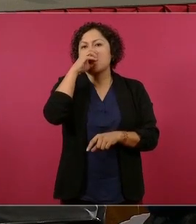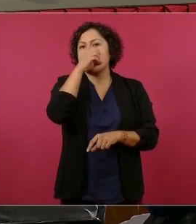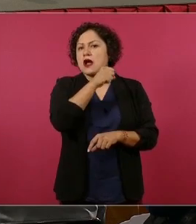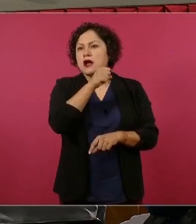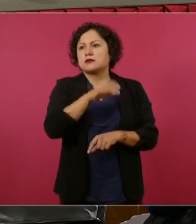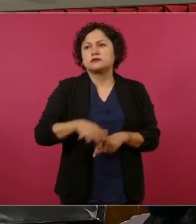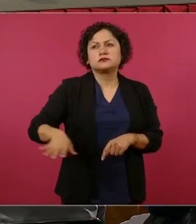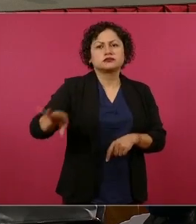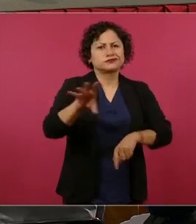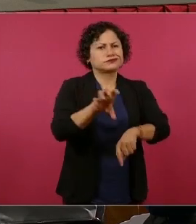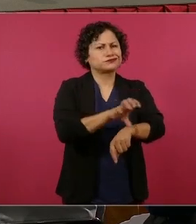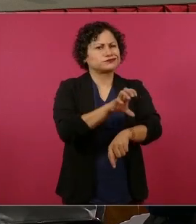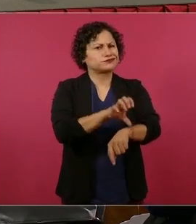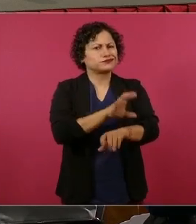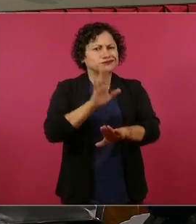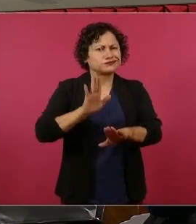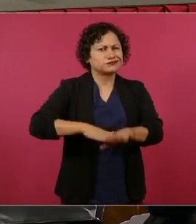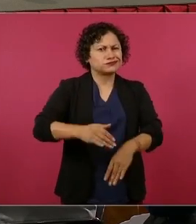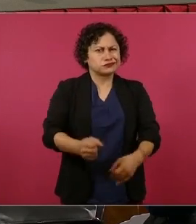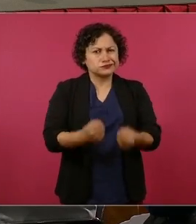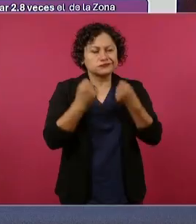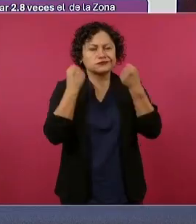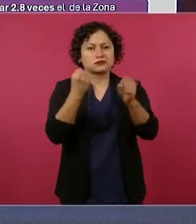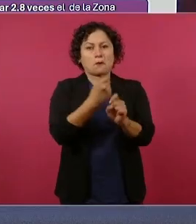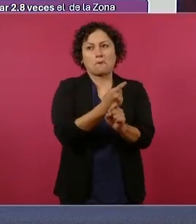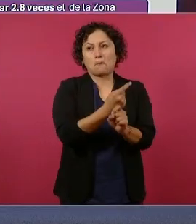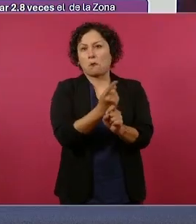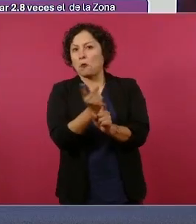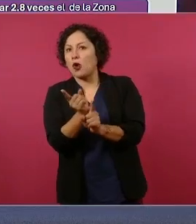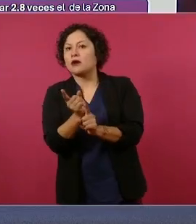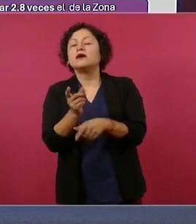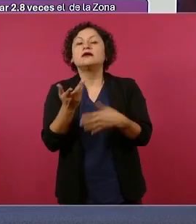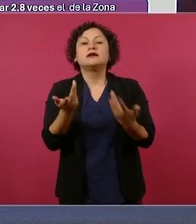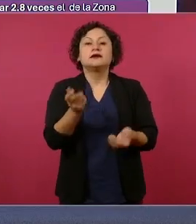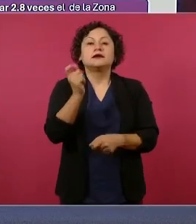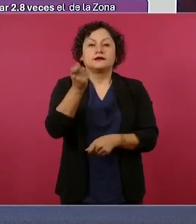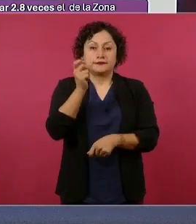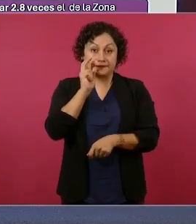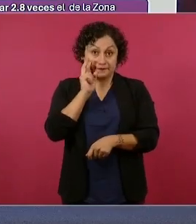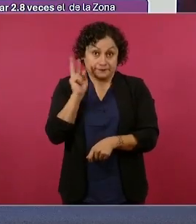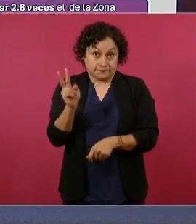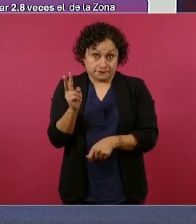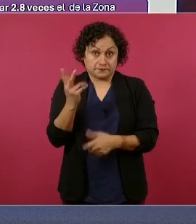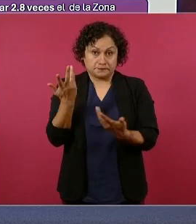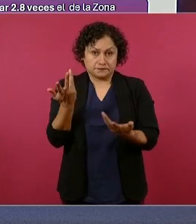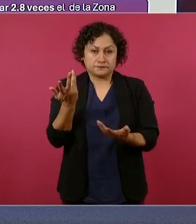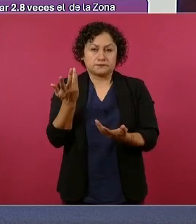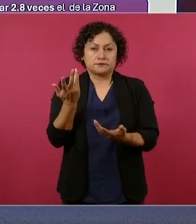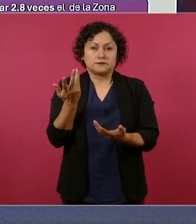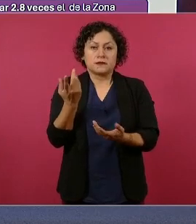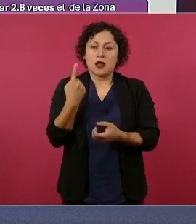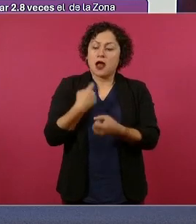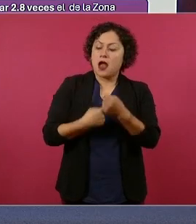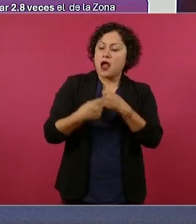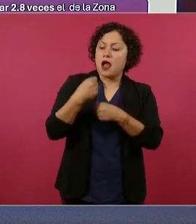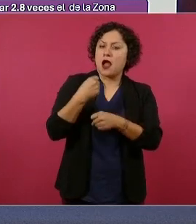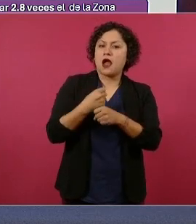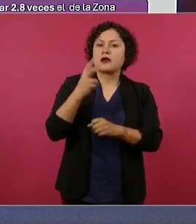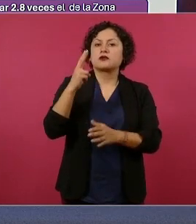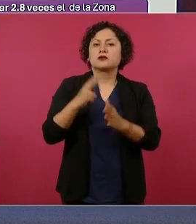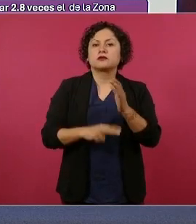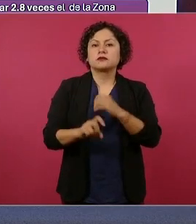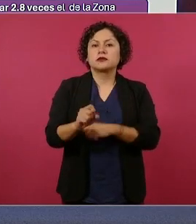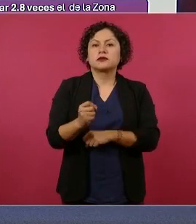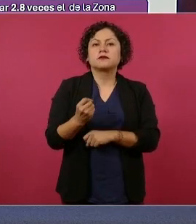indisponibilidad de generación. El efecto que podemos revisar es que durante el año 2023,